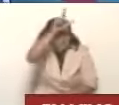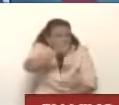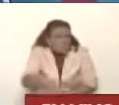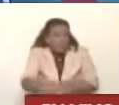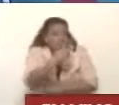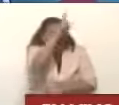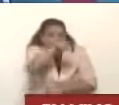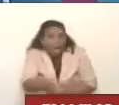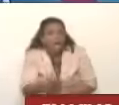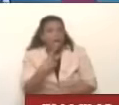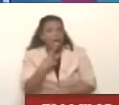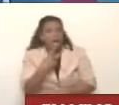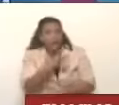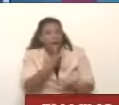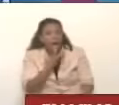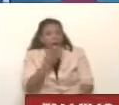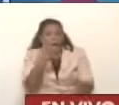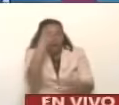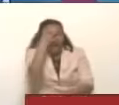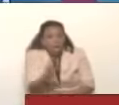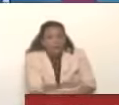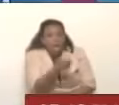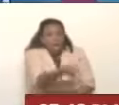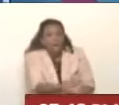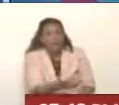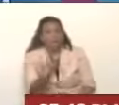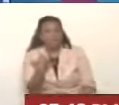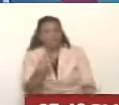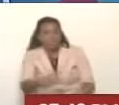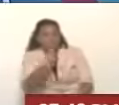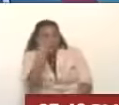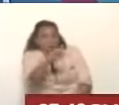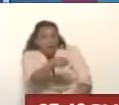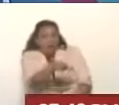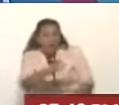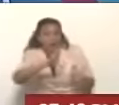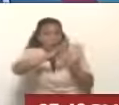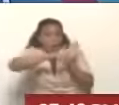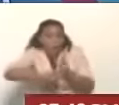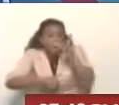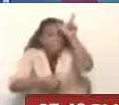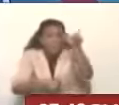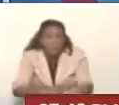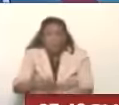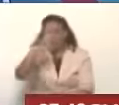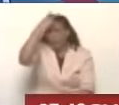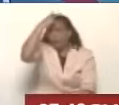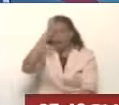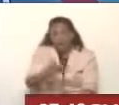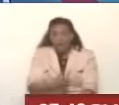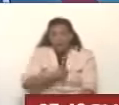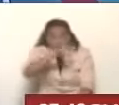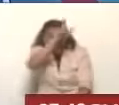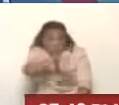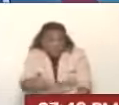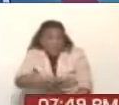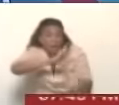pasar que me pudieran traicionar o que pudieran estar robando. Jamás me podía pasar por aquí, por esta